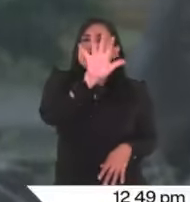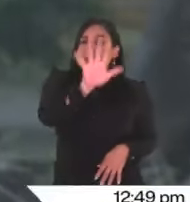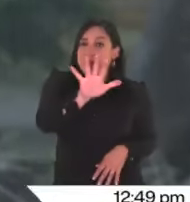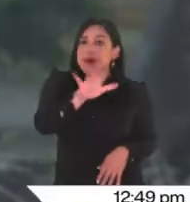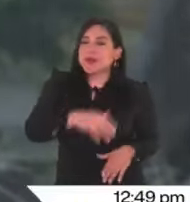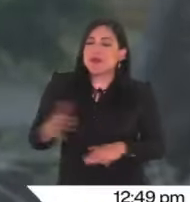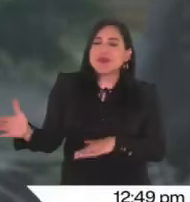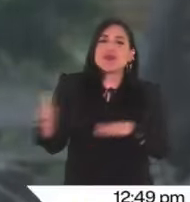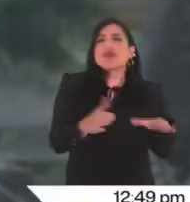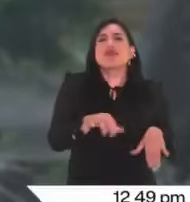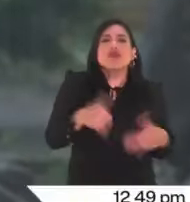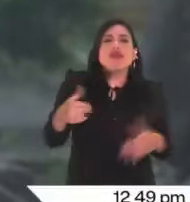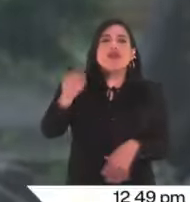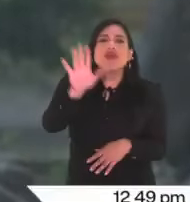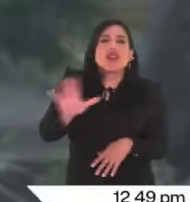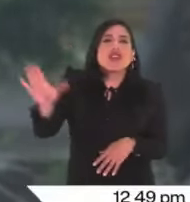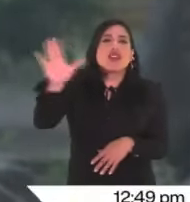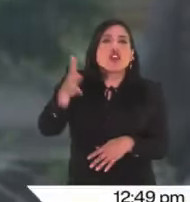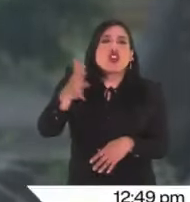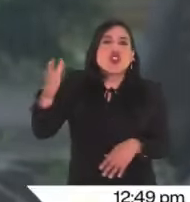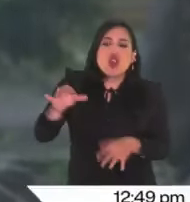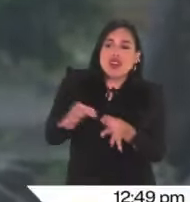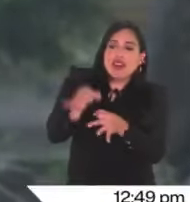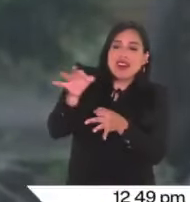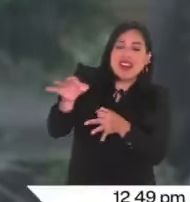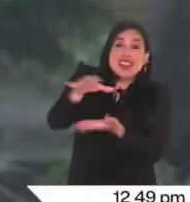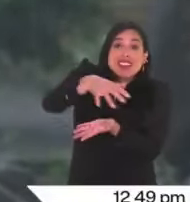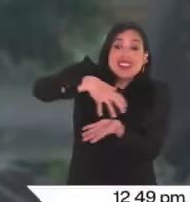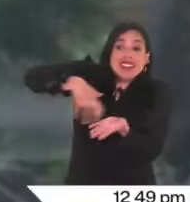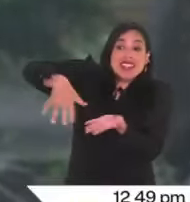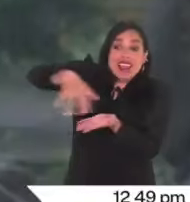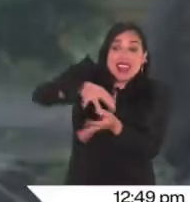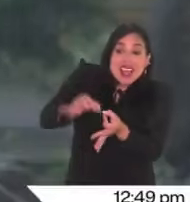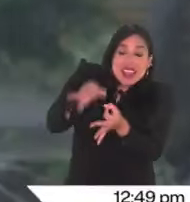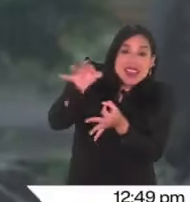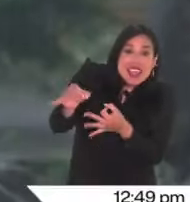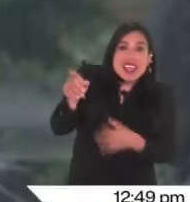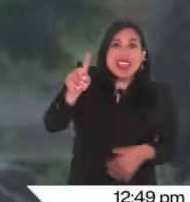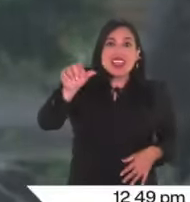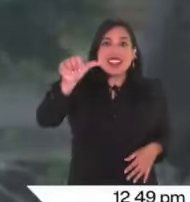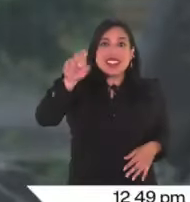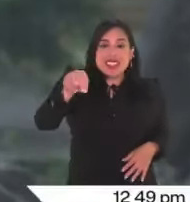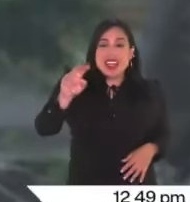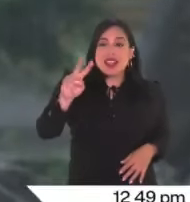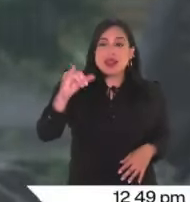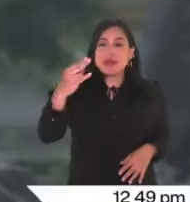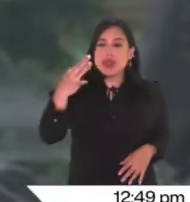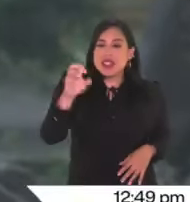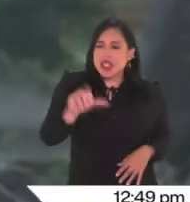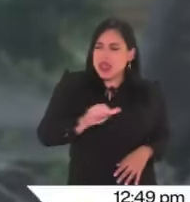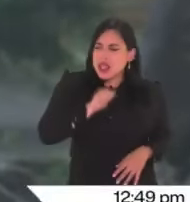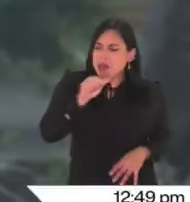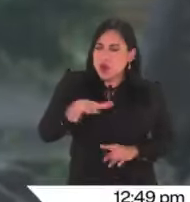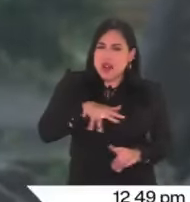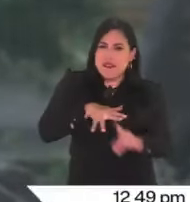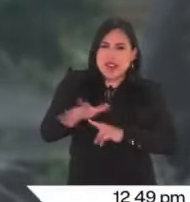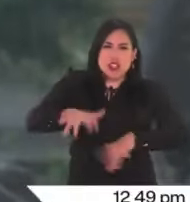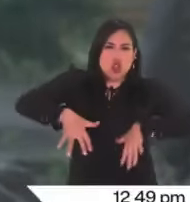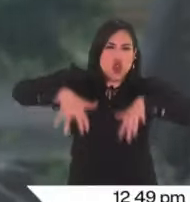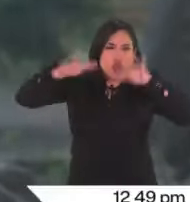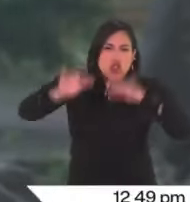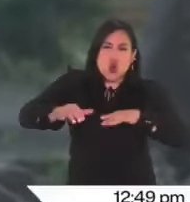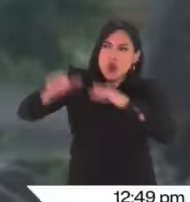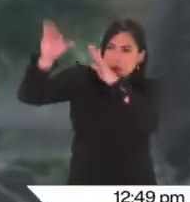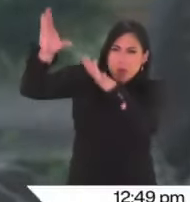También estamos con nuestra gente de San Vicente de chucurí esto es en Santander una de las poblaciones más afectadas por las lluvias por los